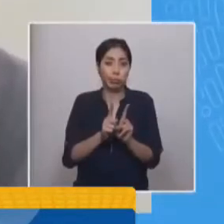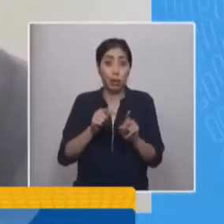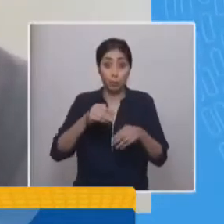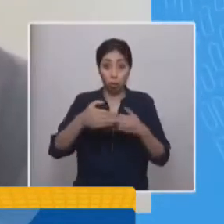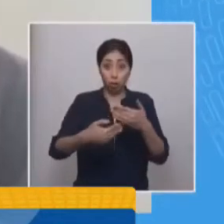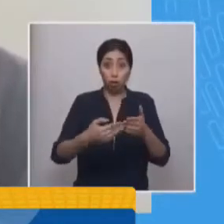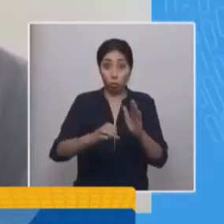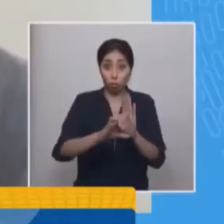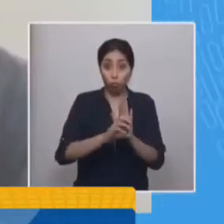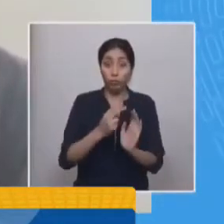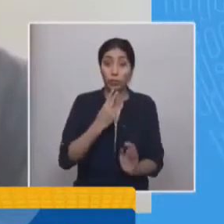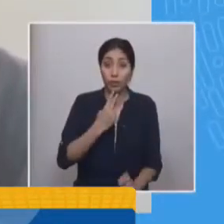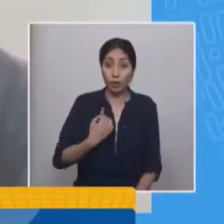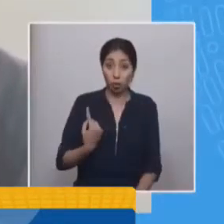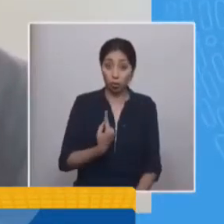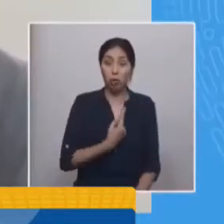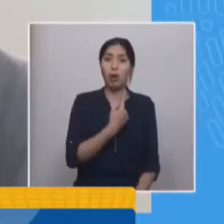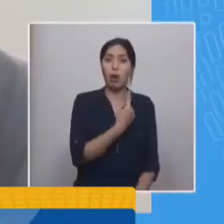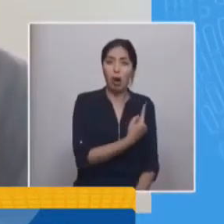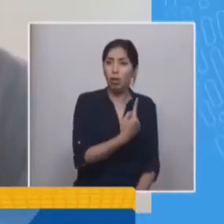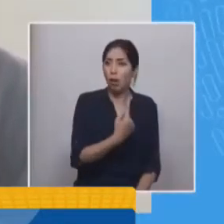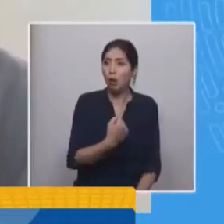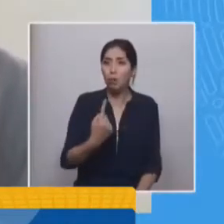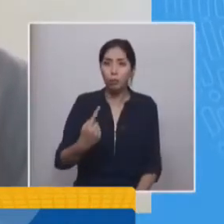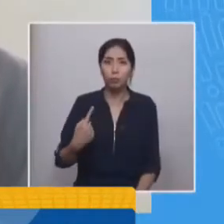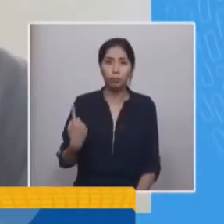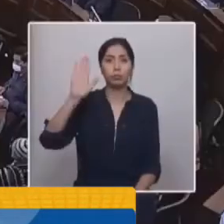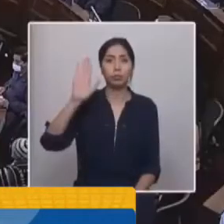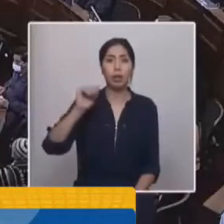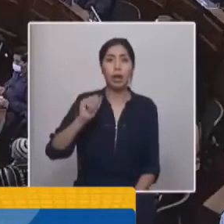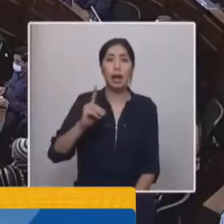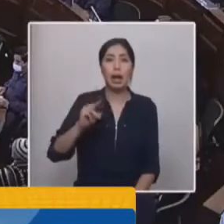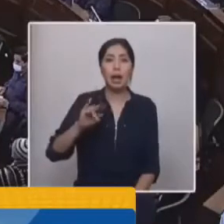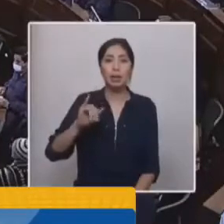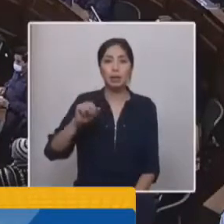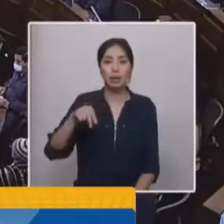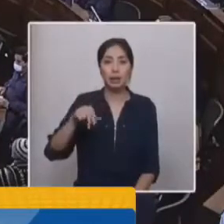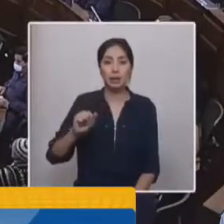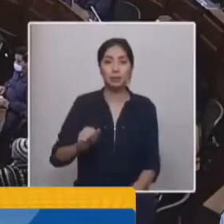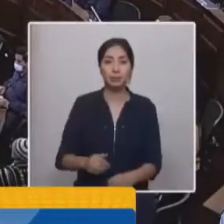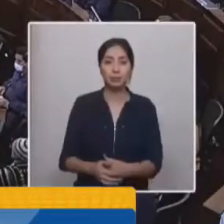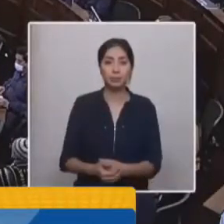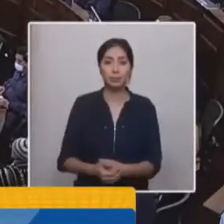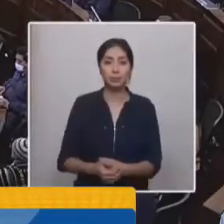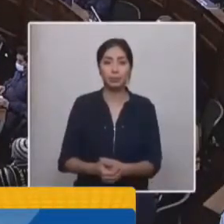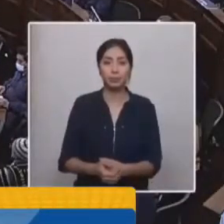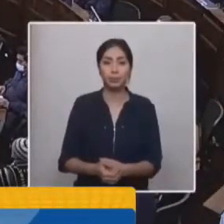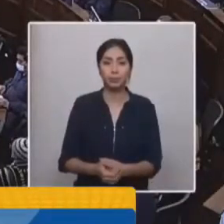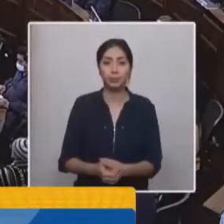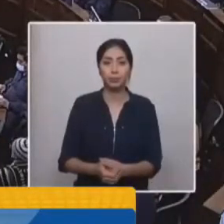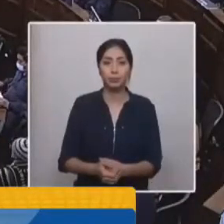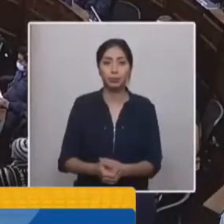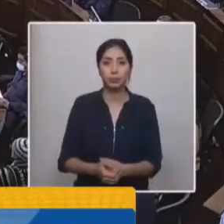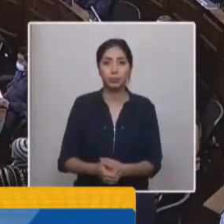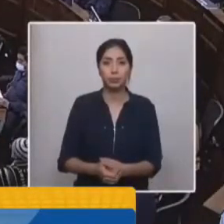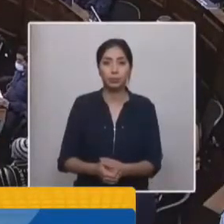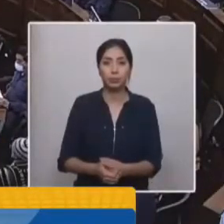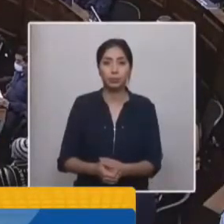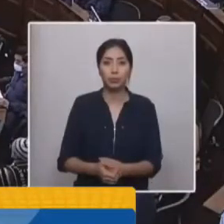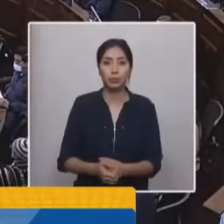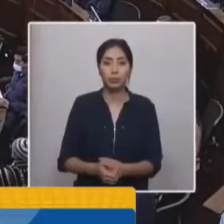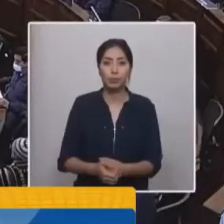los convencionales que votaron en contra de la libertad de enseñanza y el derecho preferente de los padres a educar a sus hijos, es que esta discusión